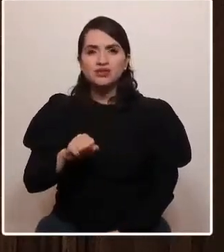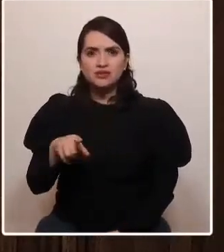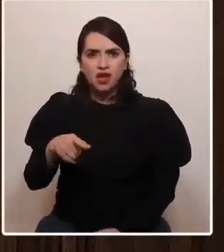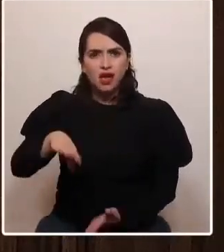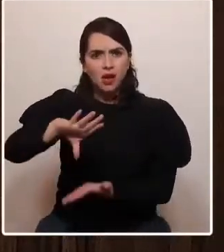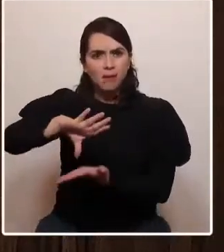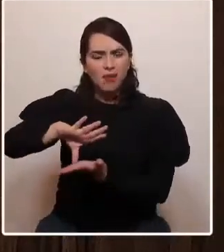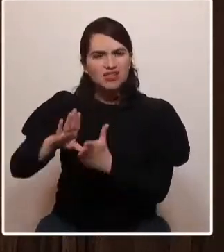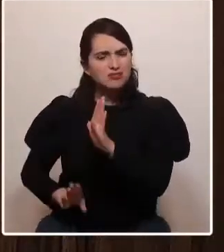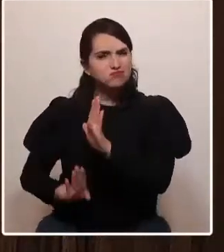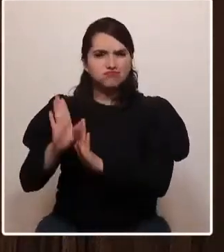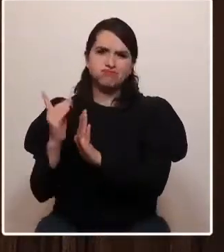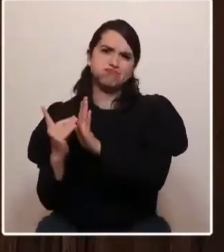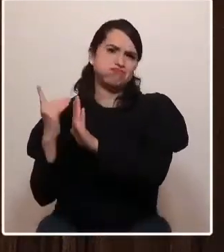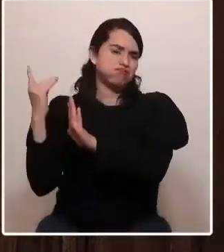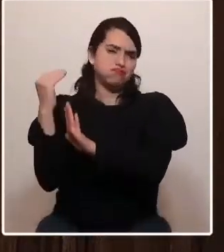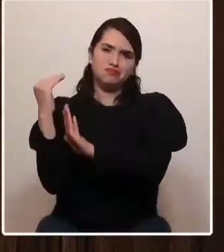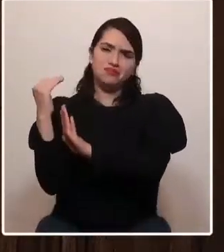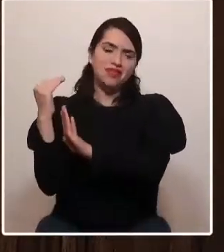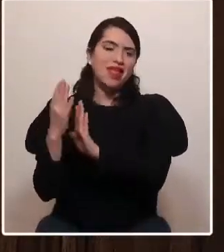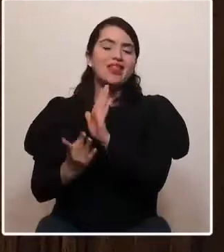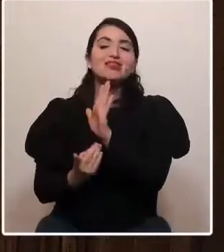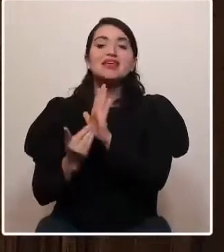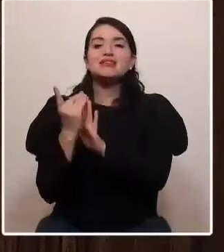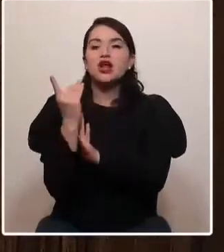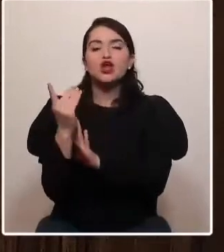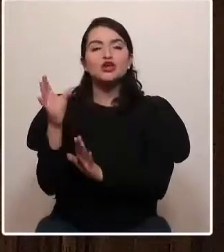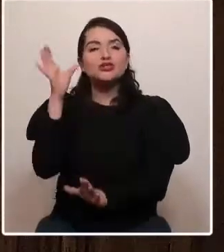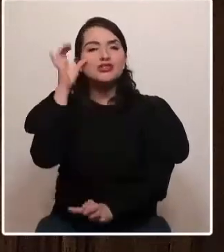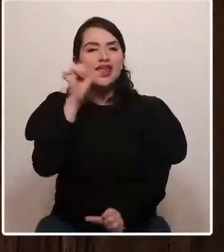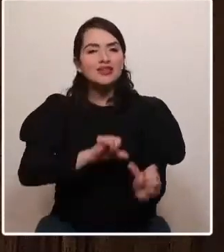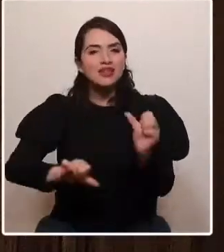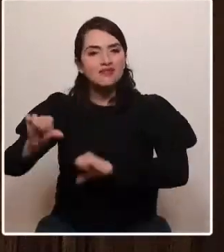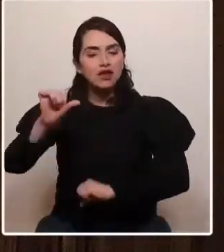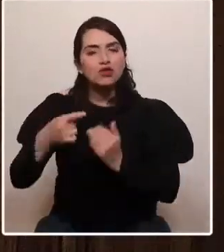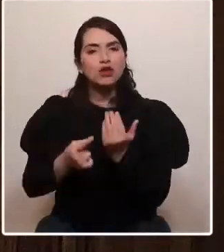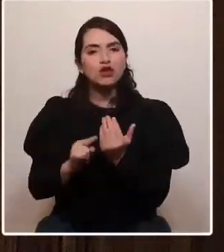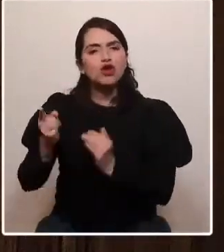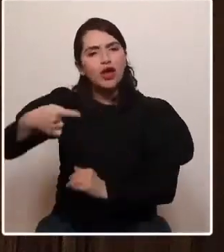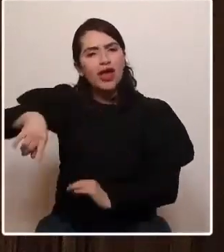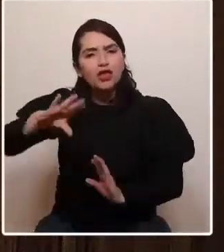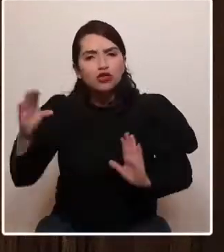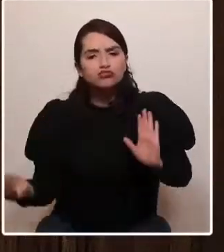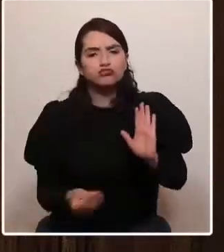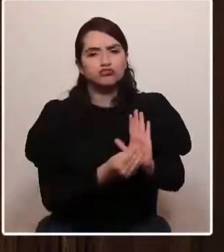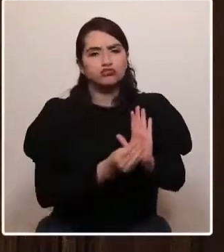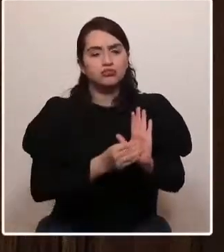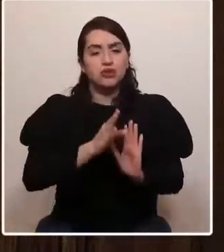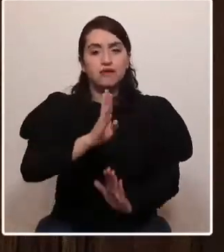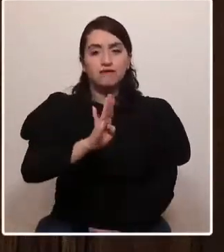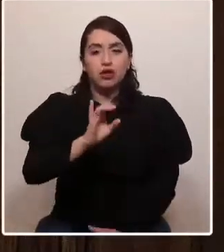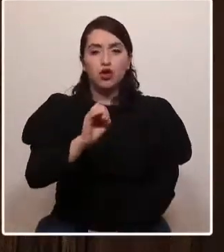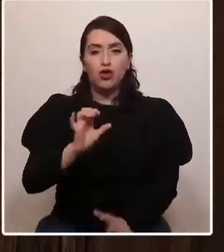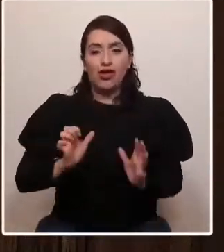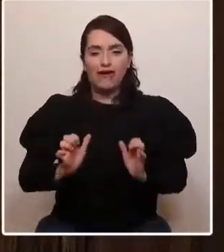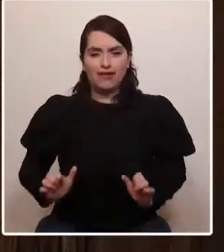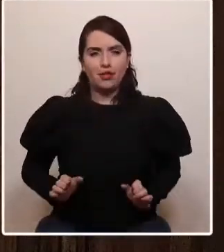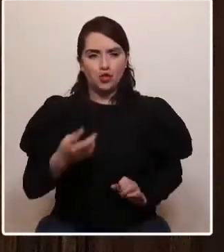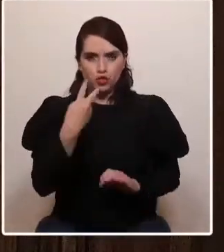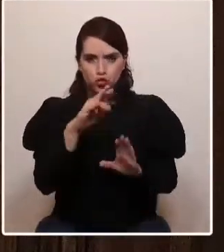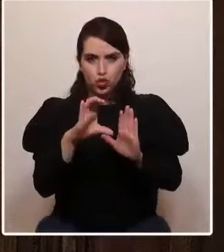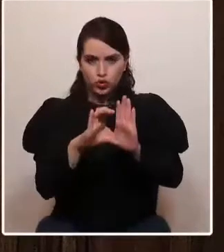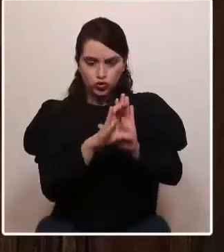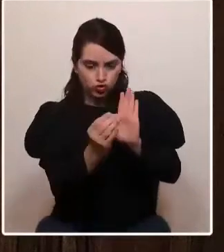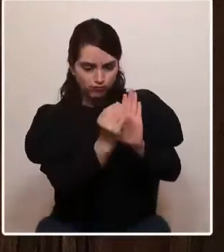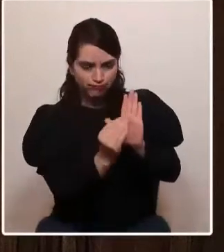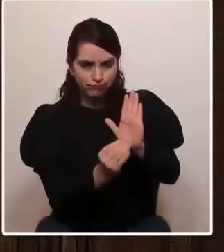mundiales en el desarrollo científico y tecnológico, han incorporado principios bioéticos en sus constituciones. Del